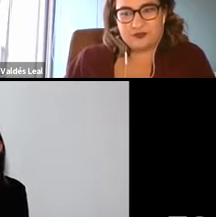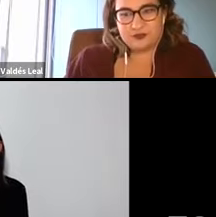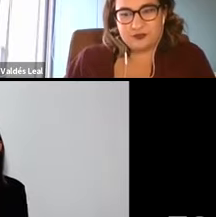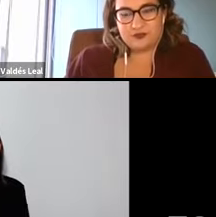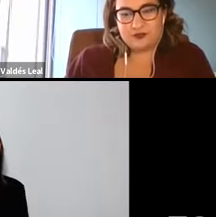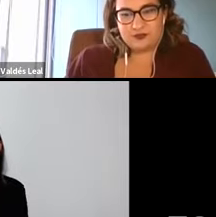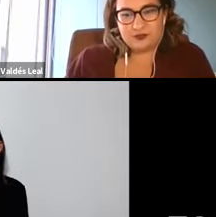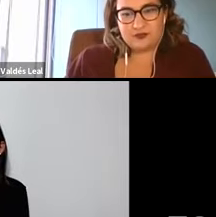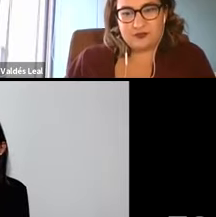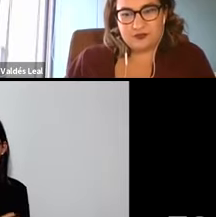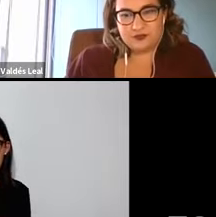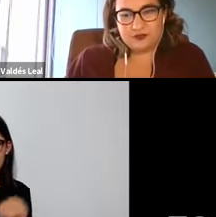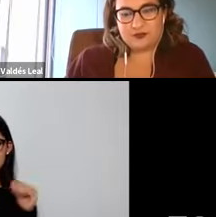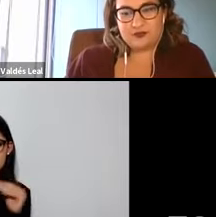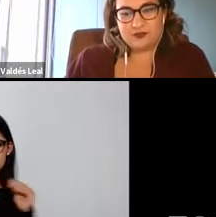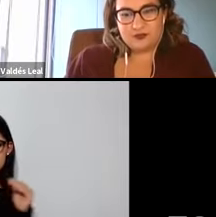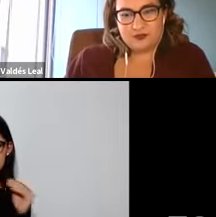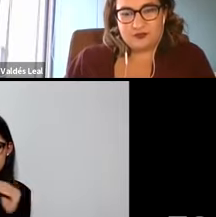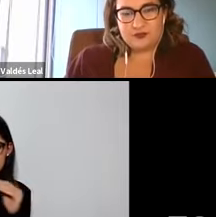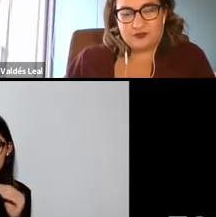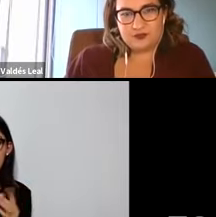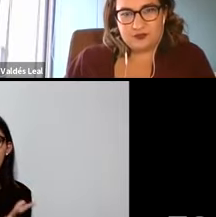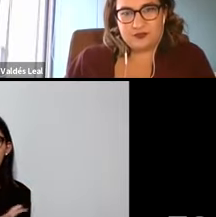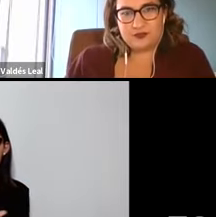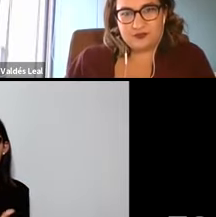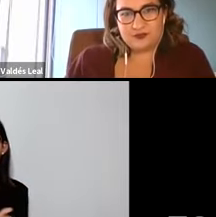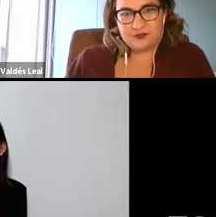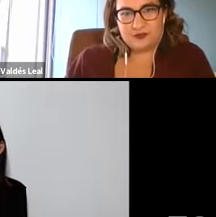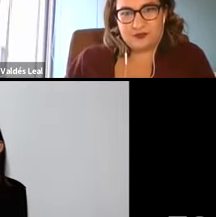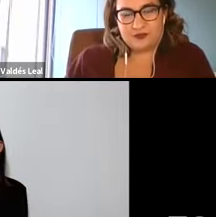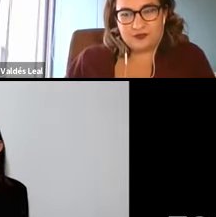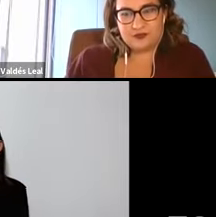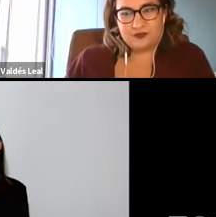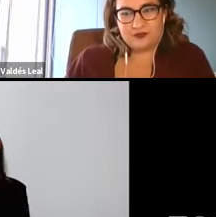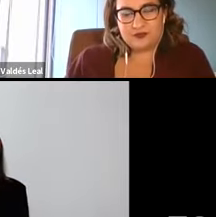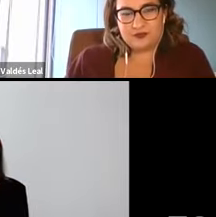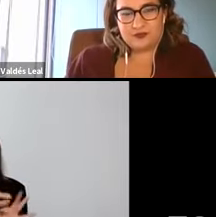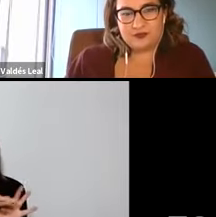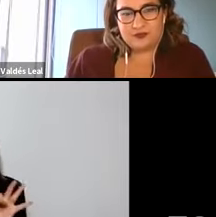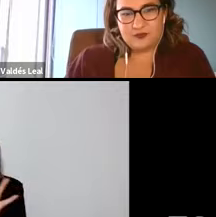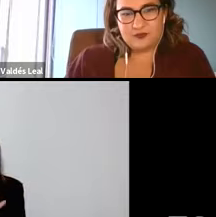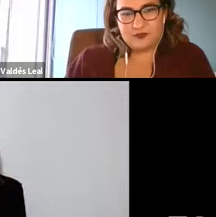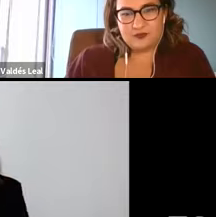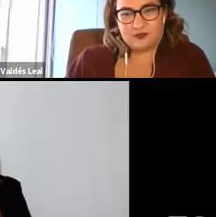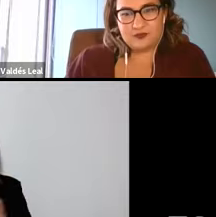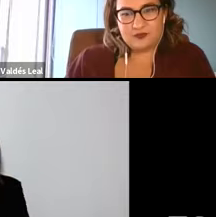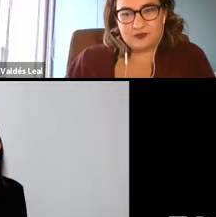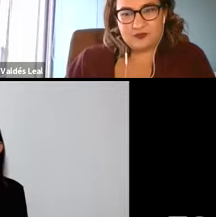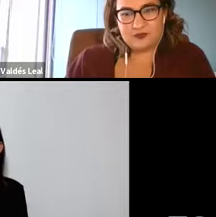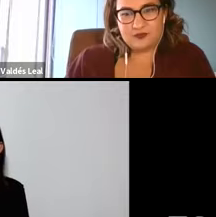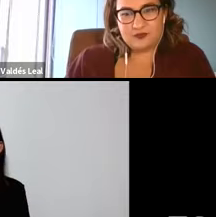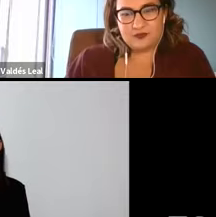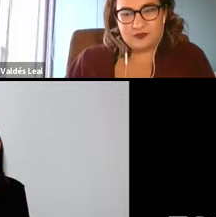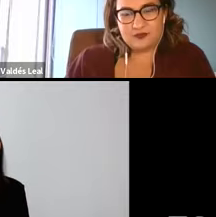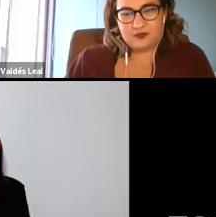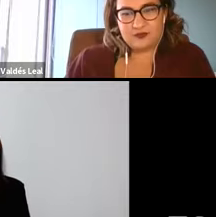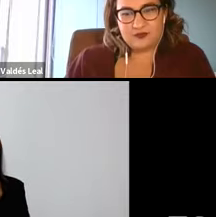en tribunales, ¿no? Quizá por la misma lógica, pues, la idea de que pues, casi siempre